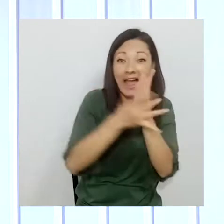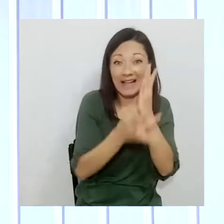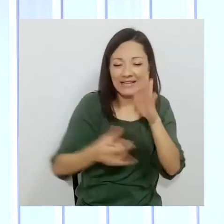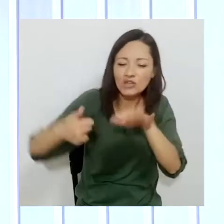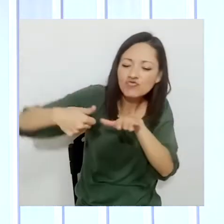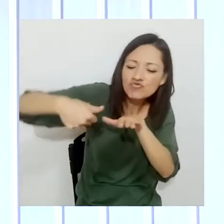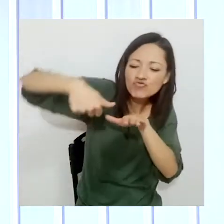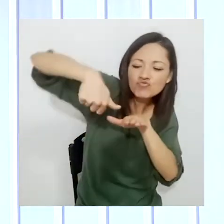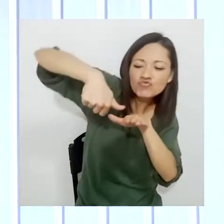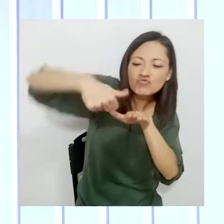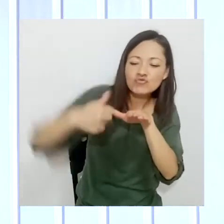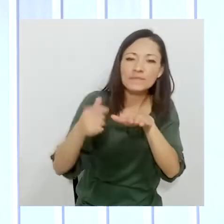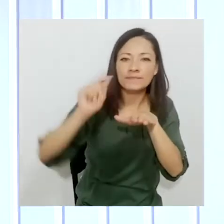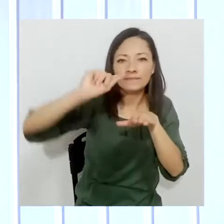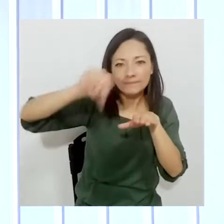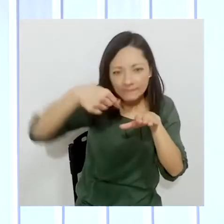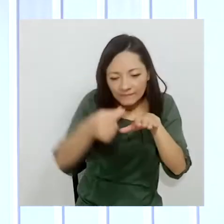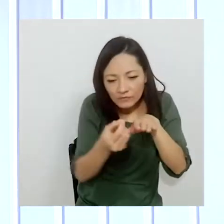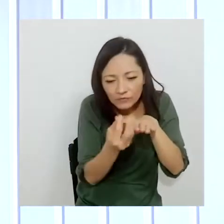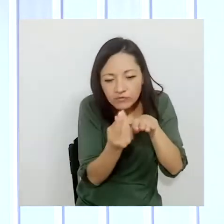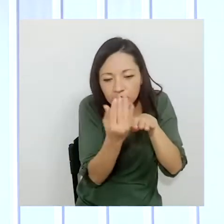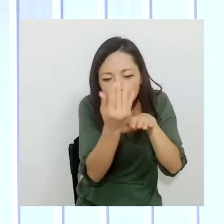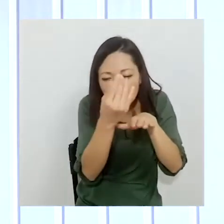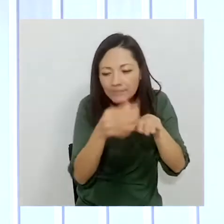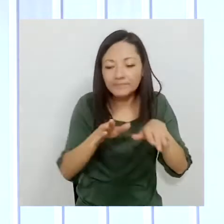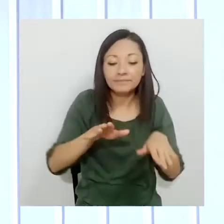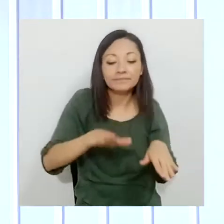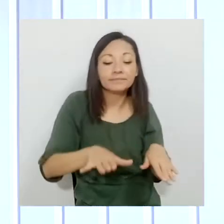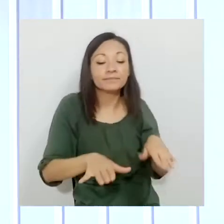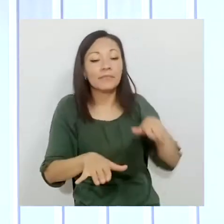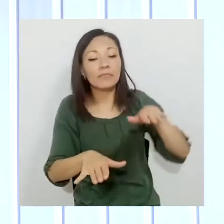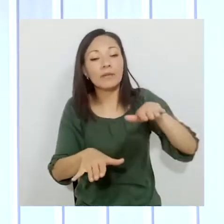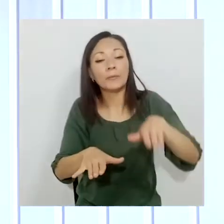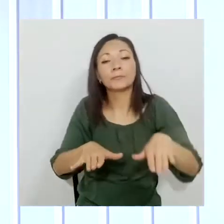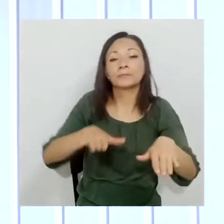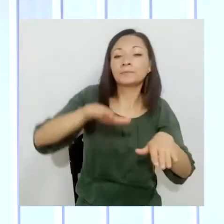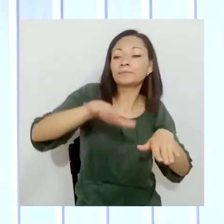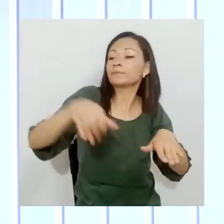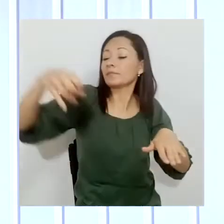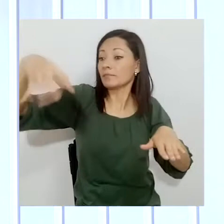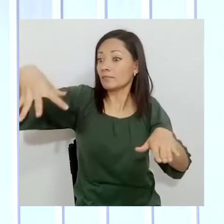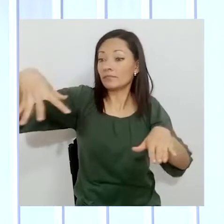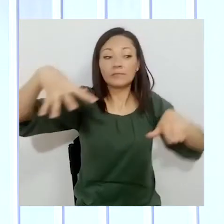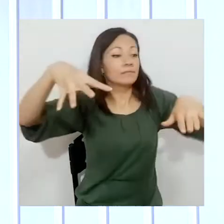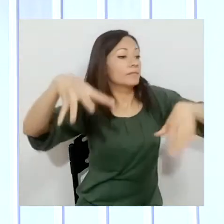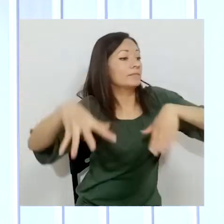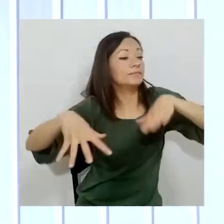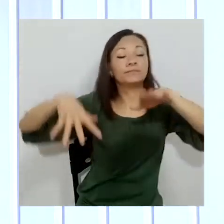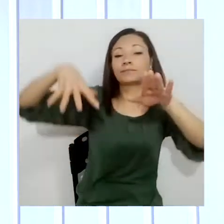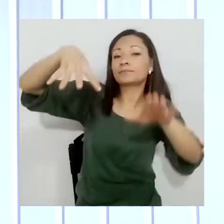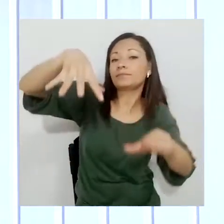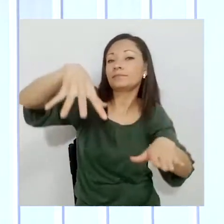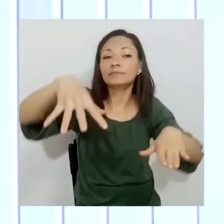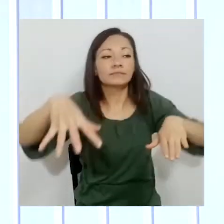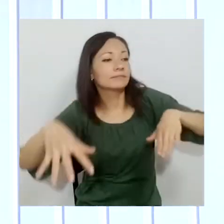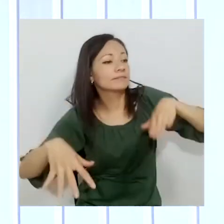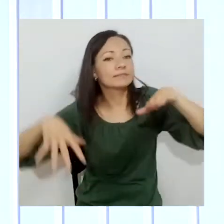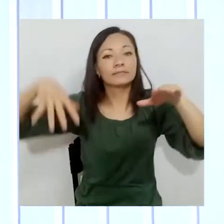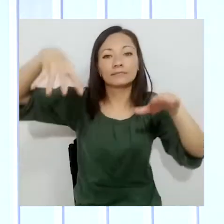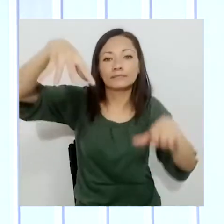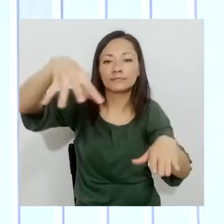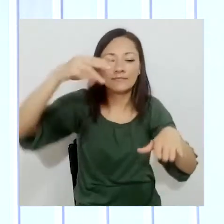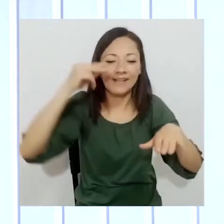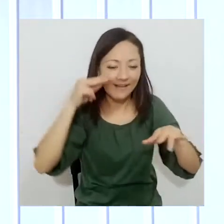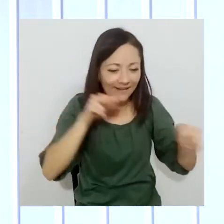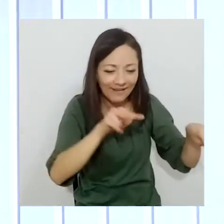ahí para poner una lámpara ahí, y entonces prendían esa lámpara, y cuando la persona iba caminando, pues la lámpara les iba alumbrando por donde